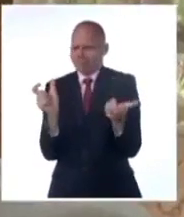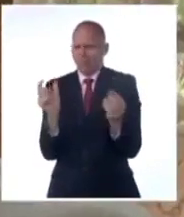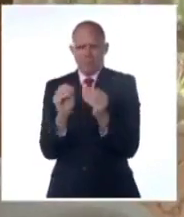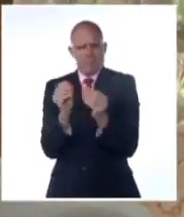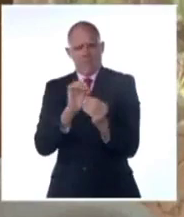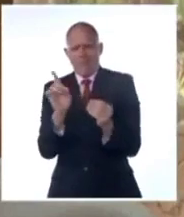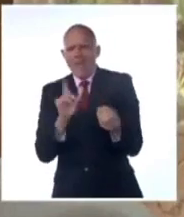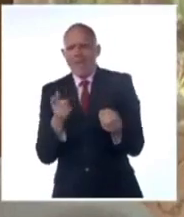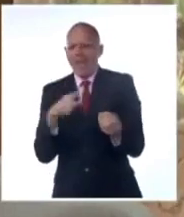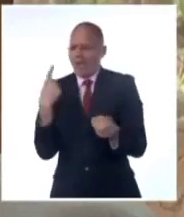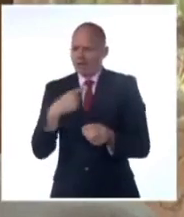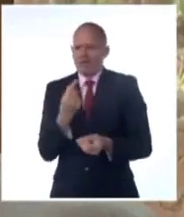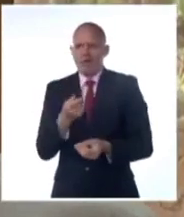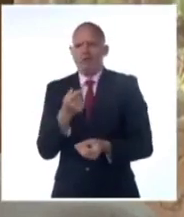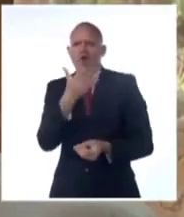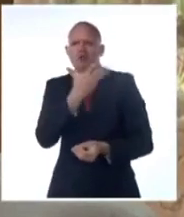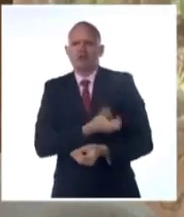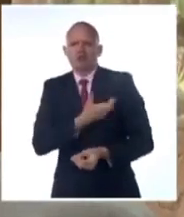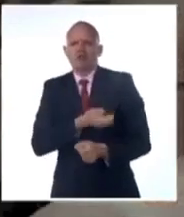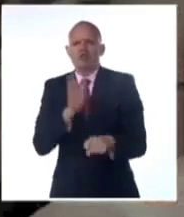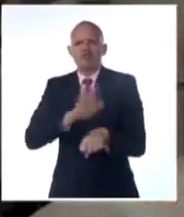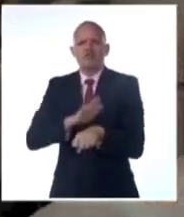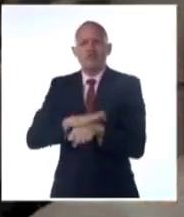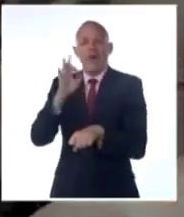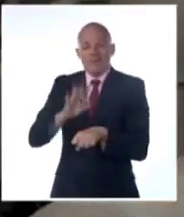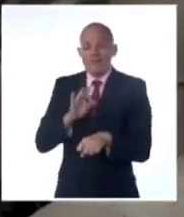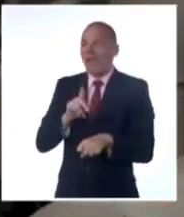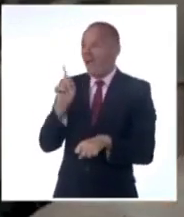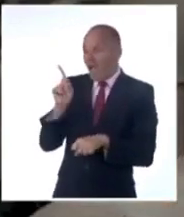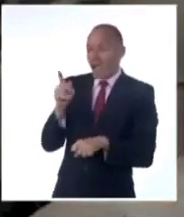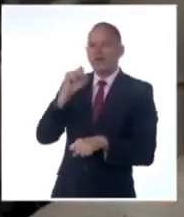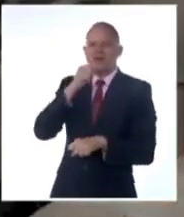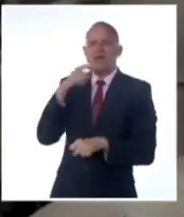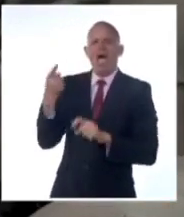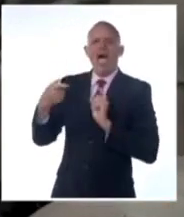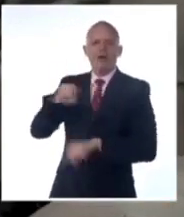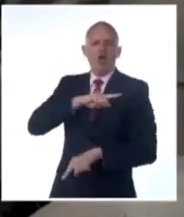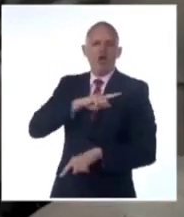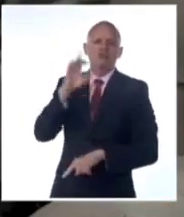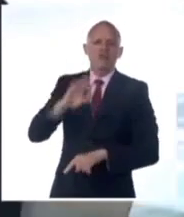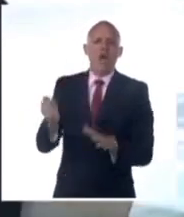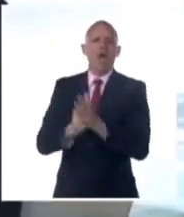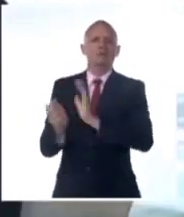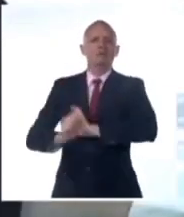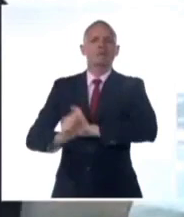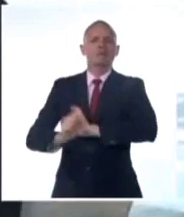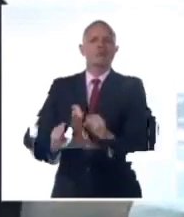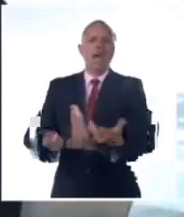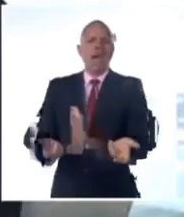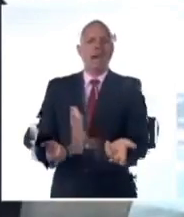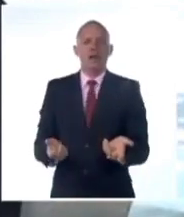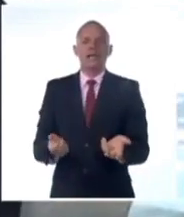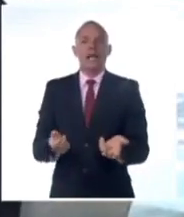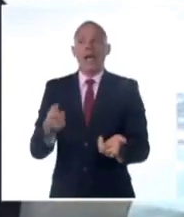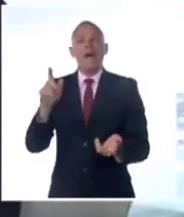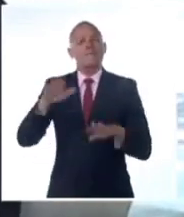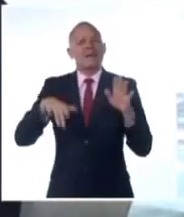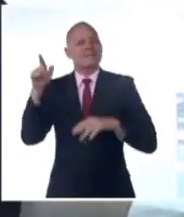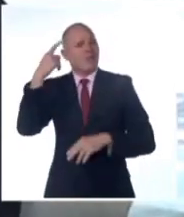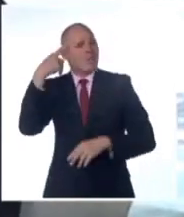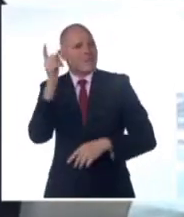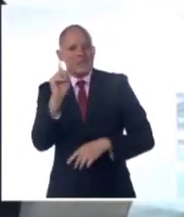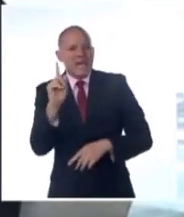incluso víctima de un terrorismo que se ha generado en los Estados Unidos. Muchas veces no se comprende el alcance de lo que es la inclusión en una lista como esa de un